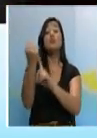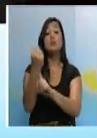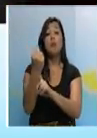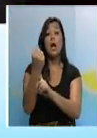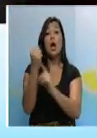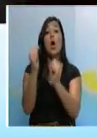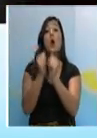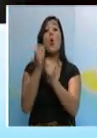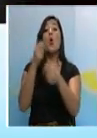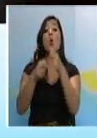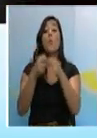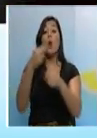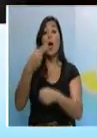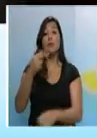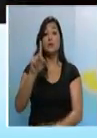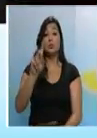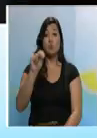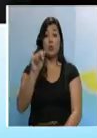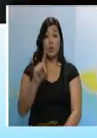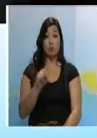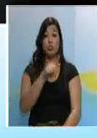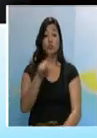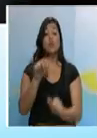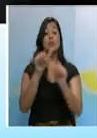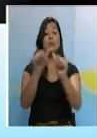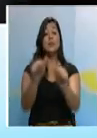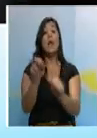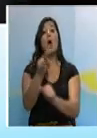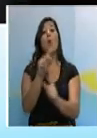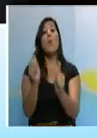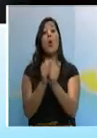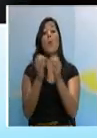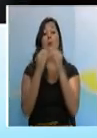a lo que es el problema de H1N1. Continúen ustedes, compañeras, con más en el estudio.